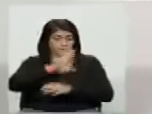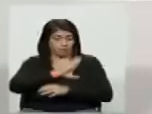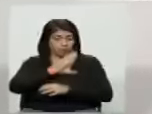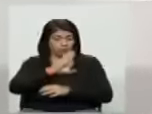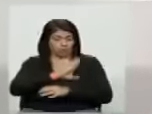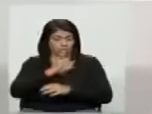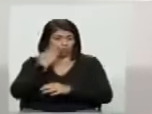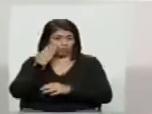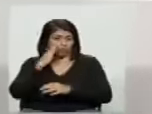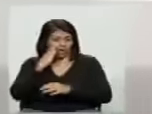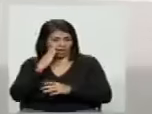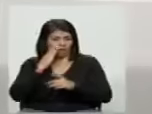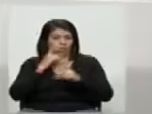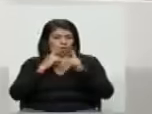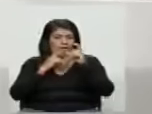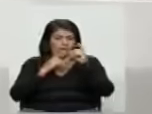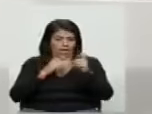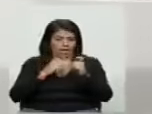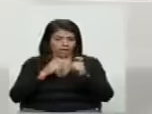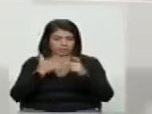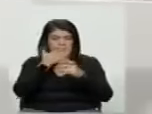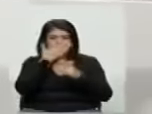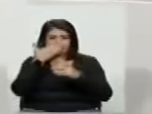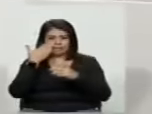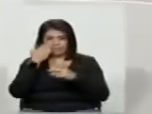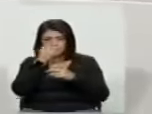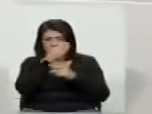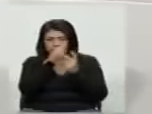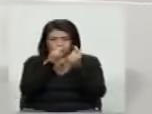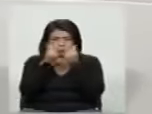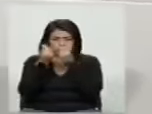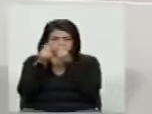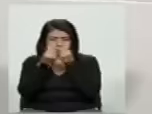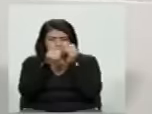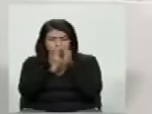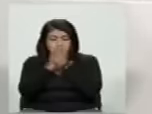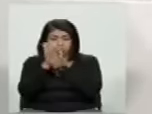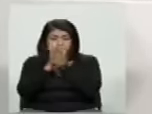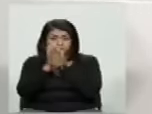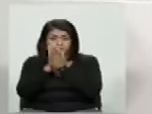por su ambición desmedida, por su avaricia.